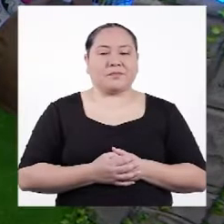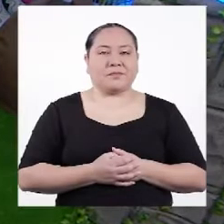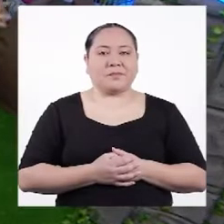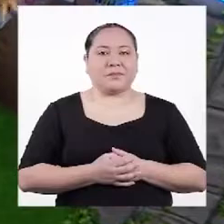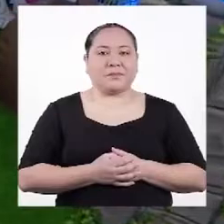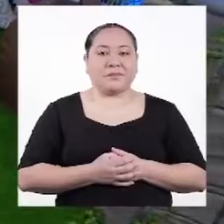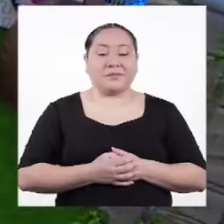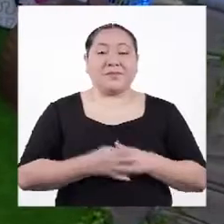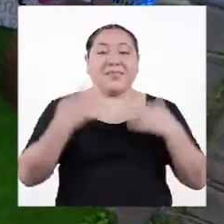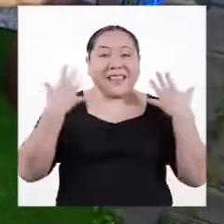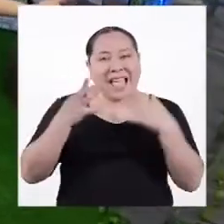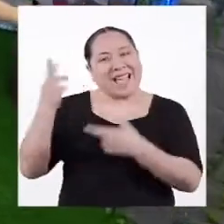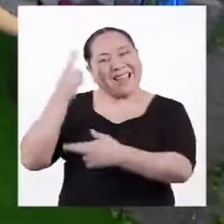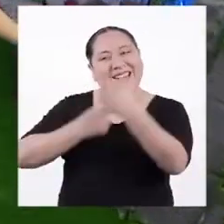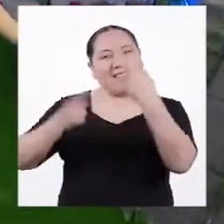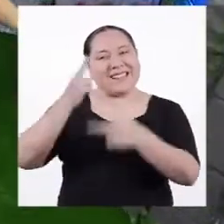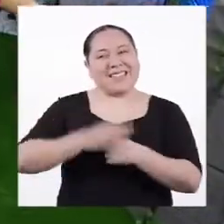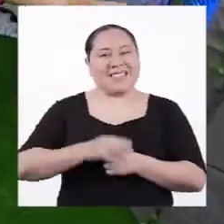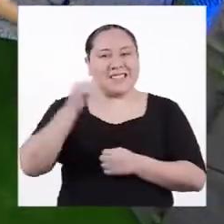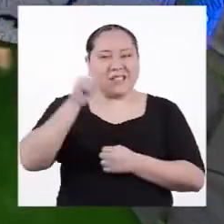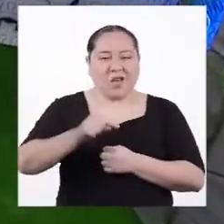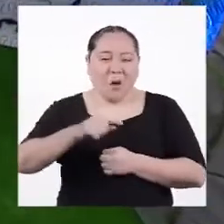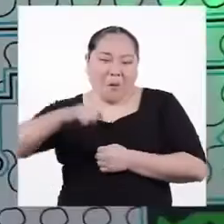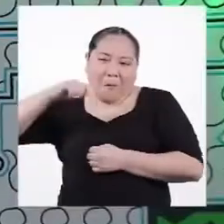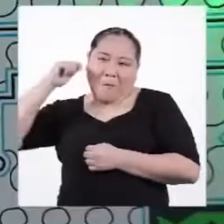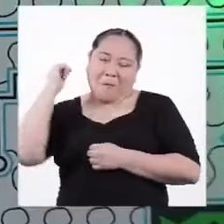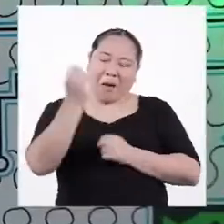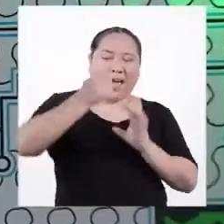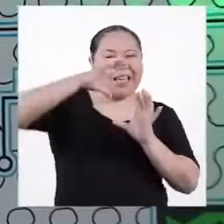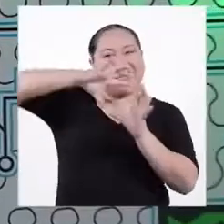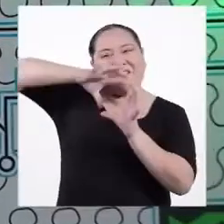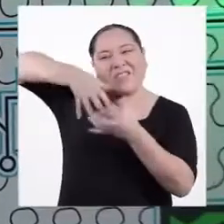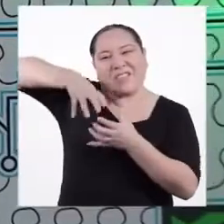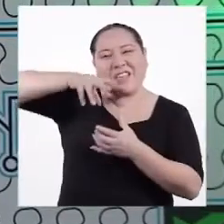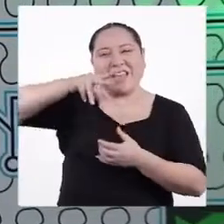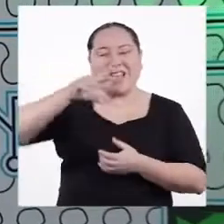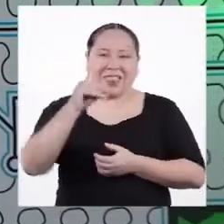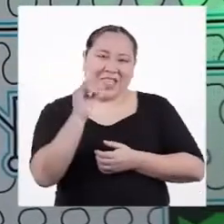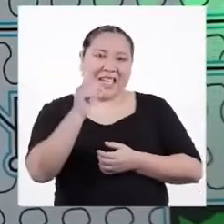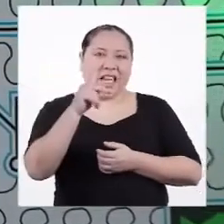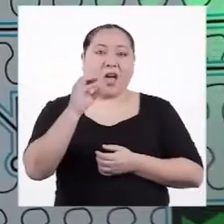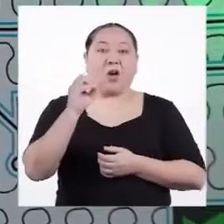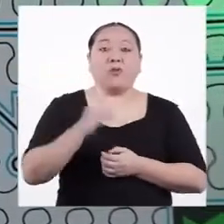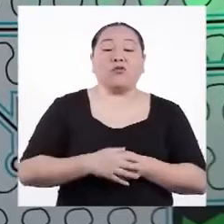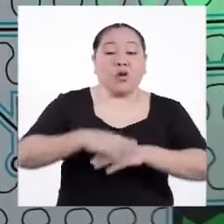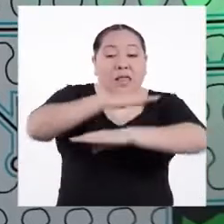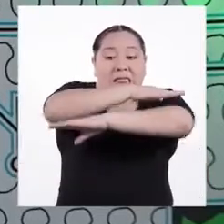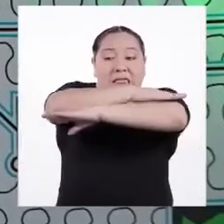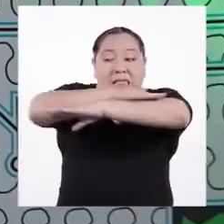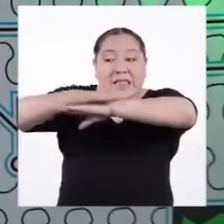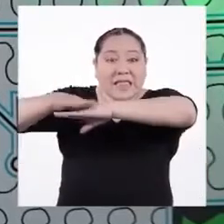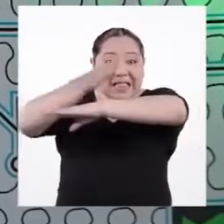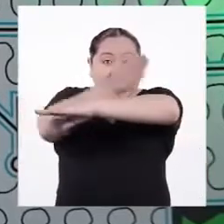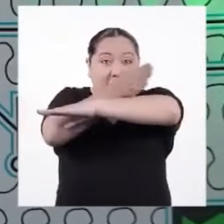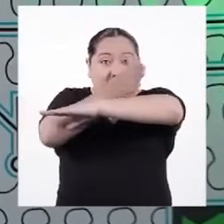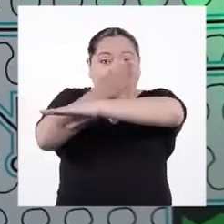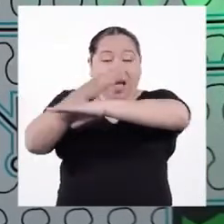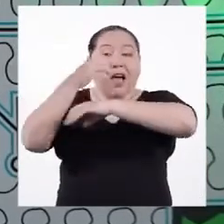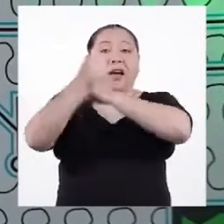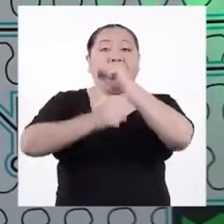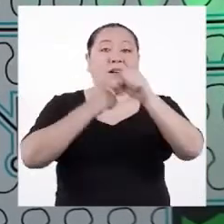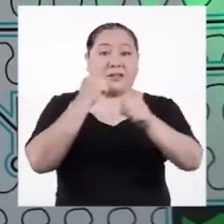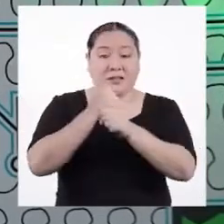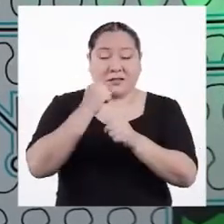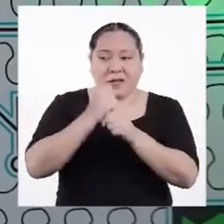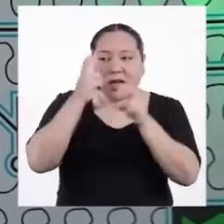Estamos de regreso en el mágico mundo de Decao. Hicimos una línea de tiempo con los años en los que ha ocurrido el fenómeno del